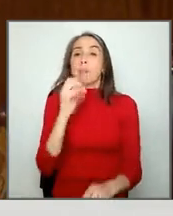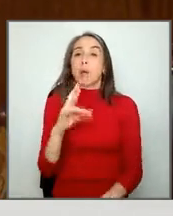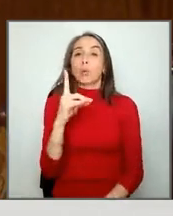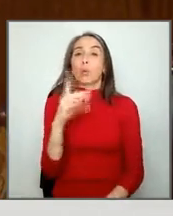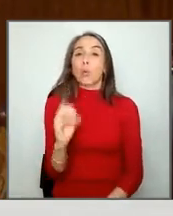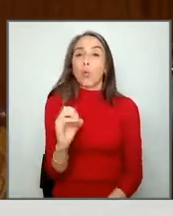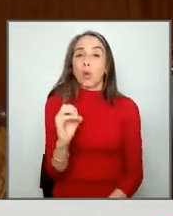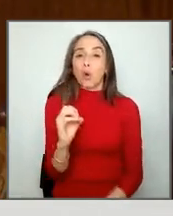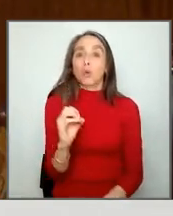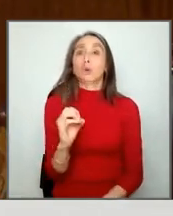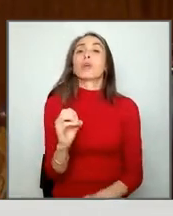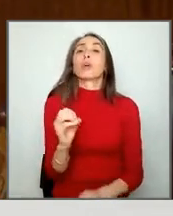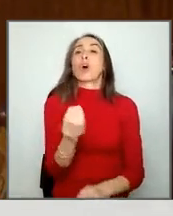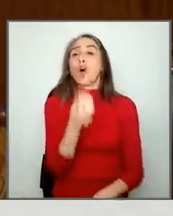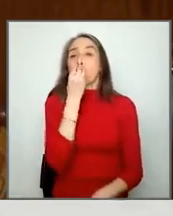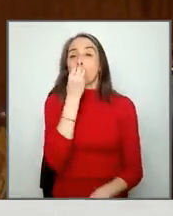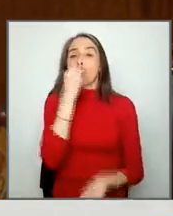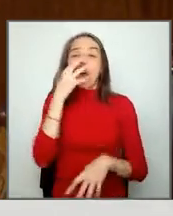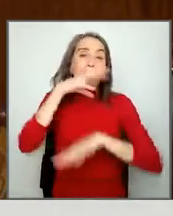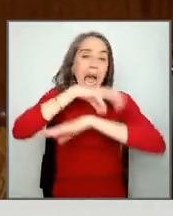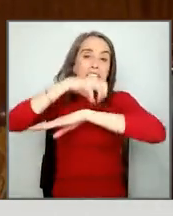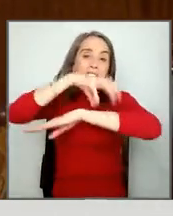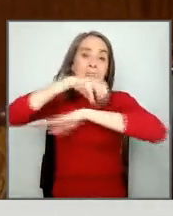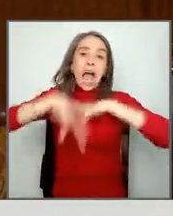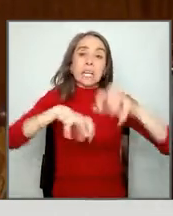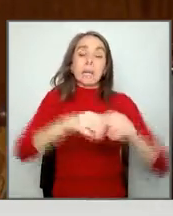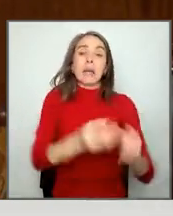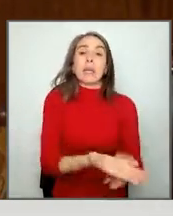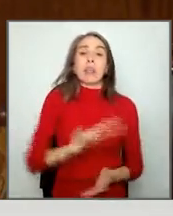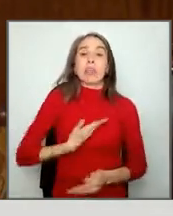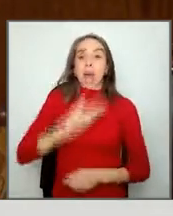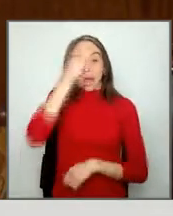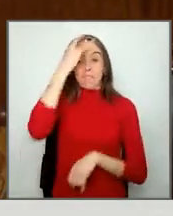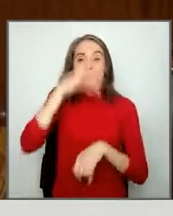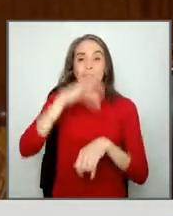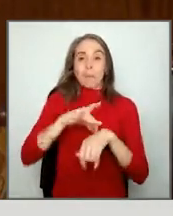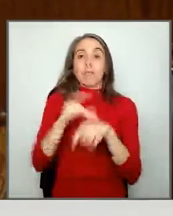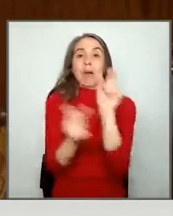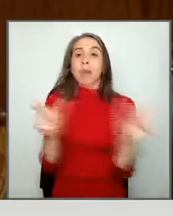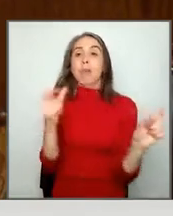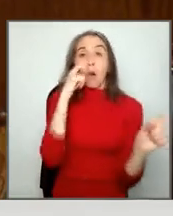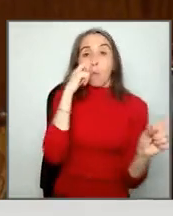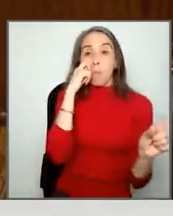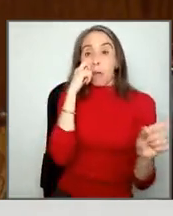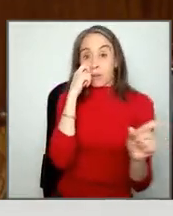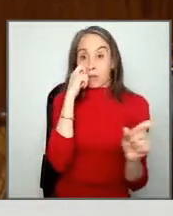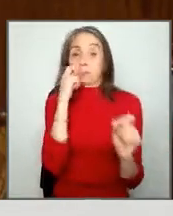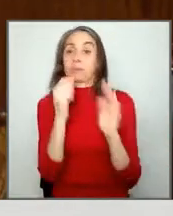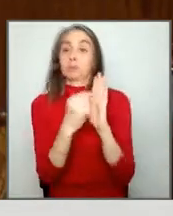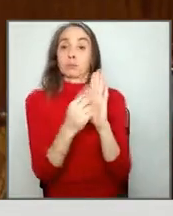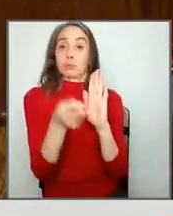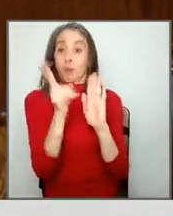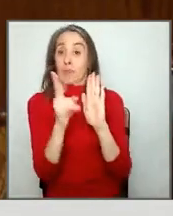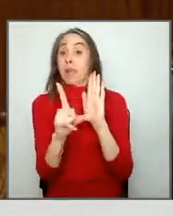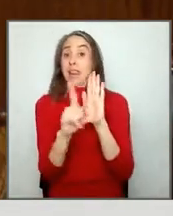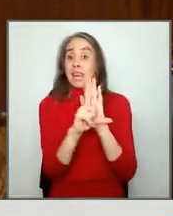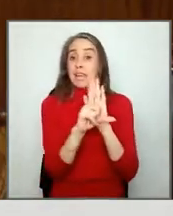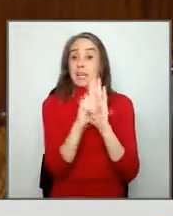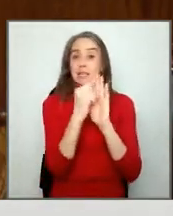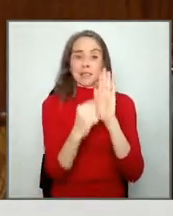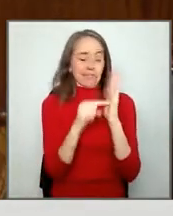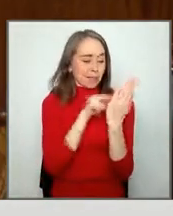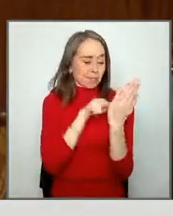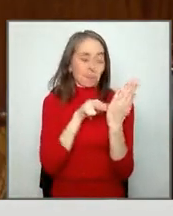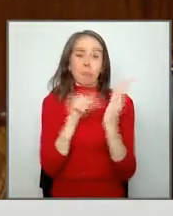de alimento a animales que pueden transmitir afecciones a la salud humana de esta forma la normativa vigente es poco Clara respecto